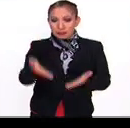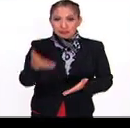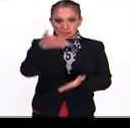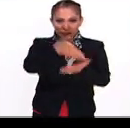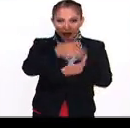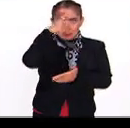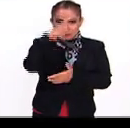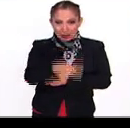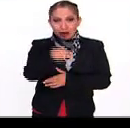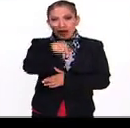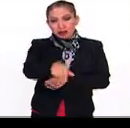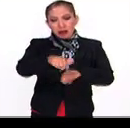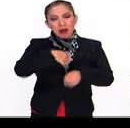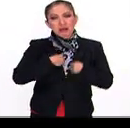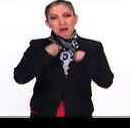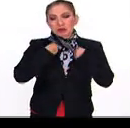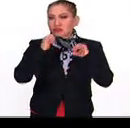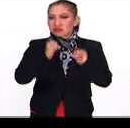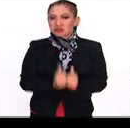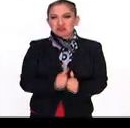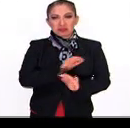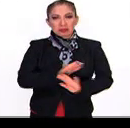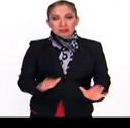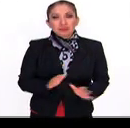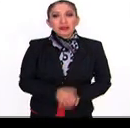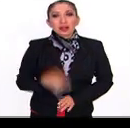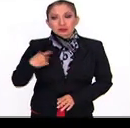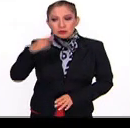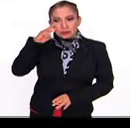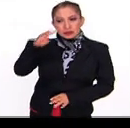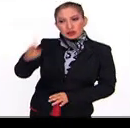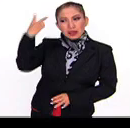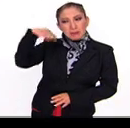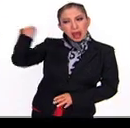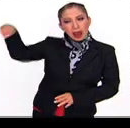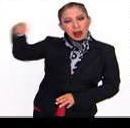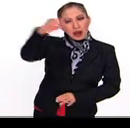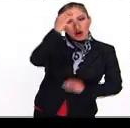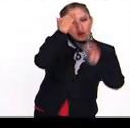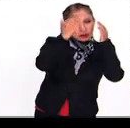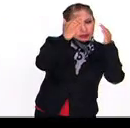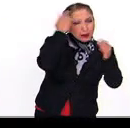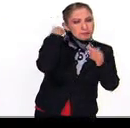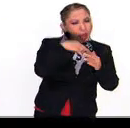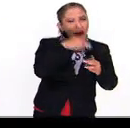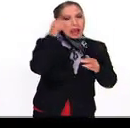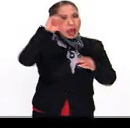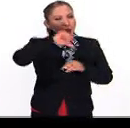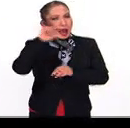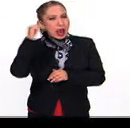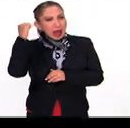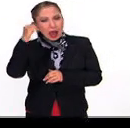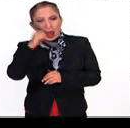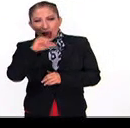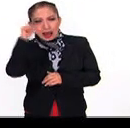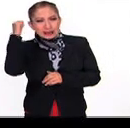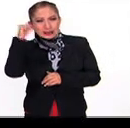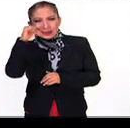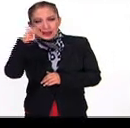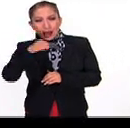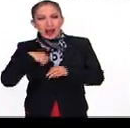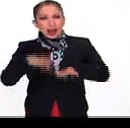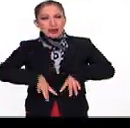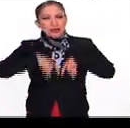México, donde se estableció definitivamente. La visión nómada del autor lo llevó a recorrer Asia, Australia y los